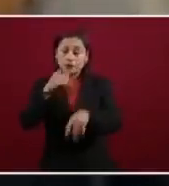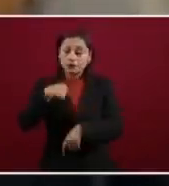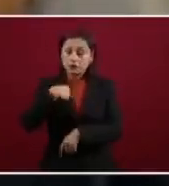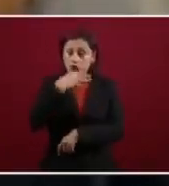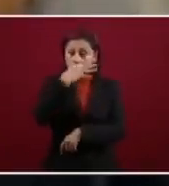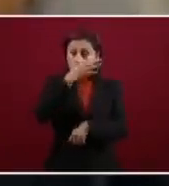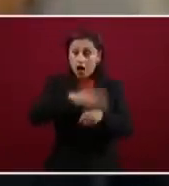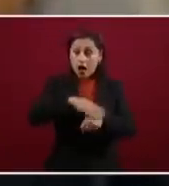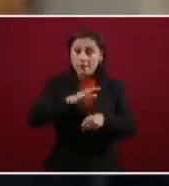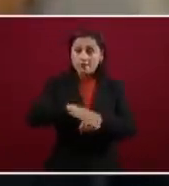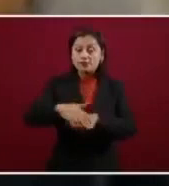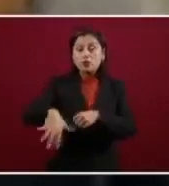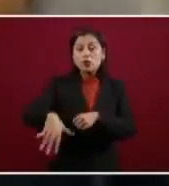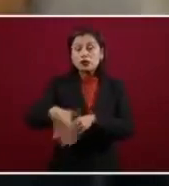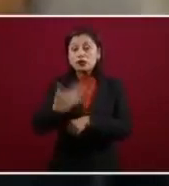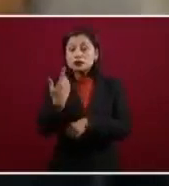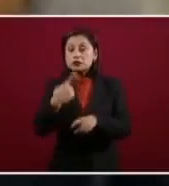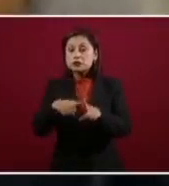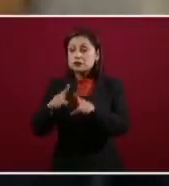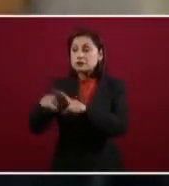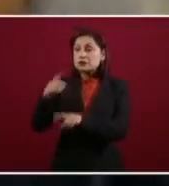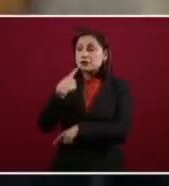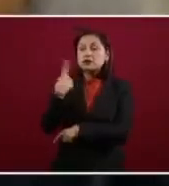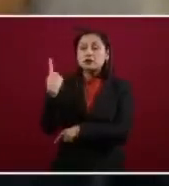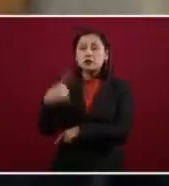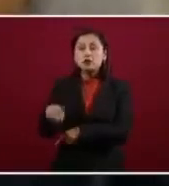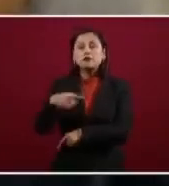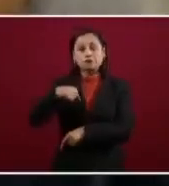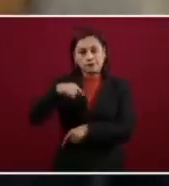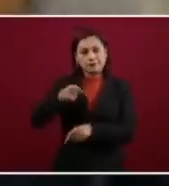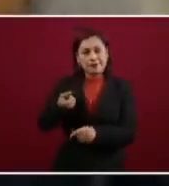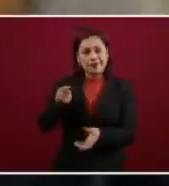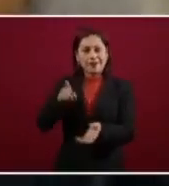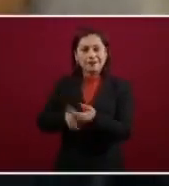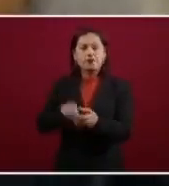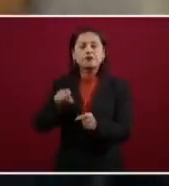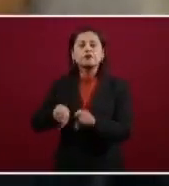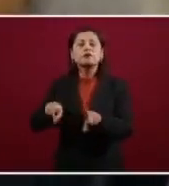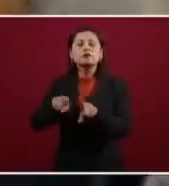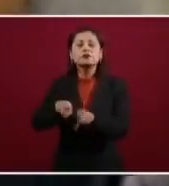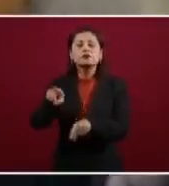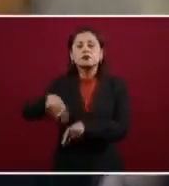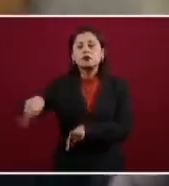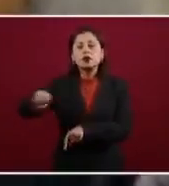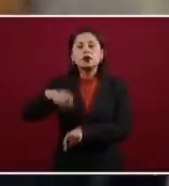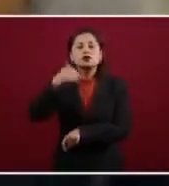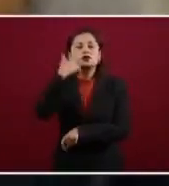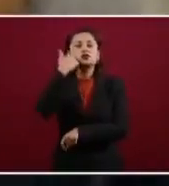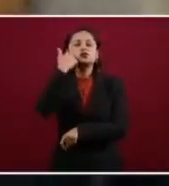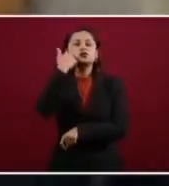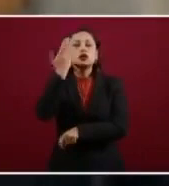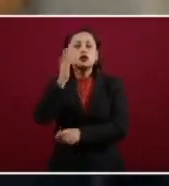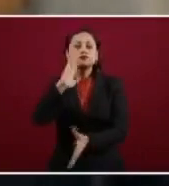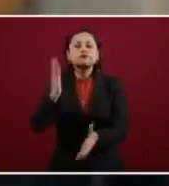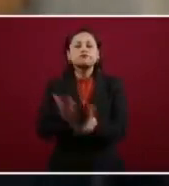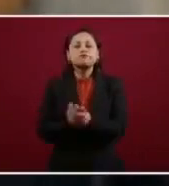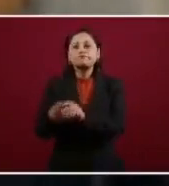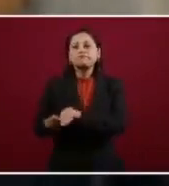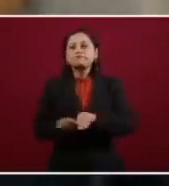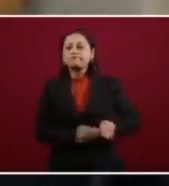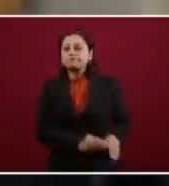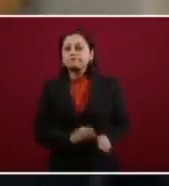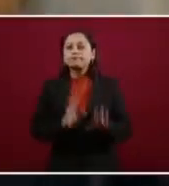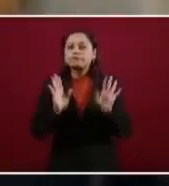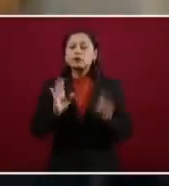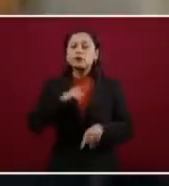encuentra el mío que están siendo tienen la intención de archivarse en la actualidad tenemos amparos